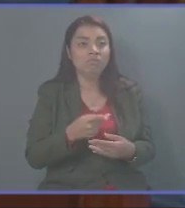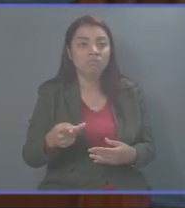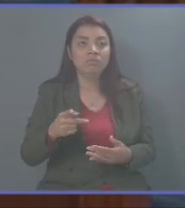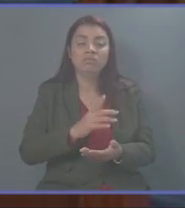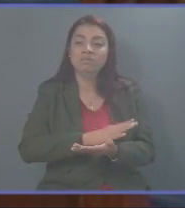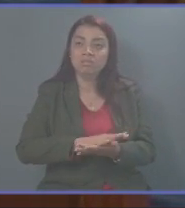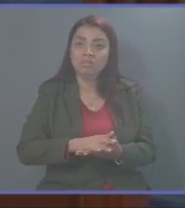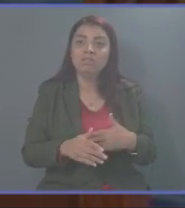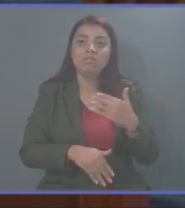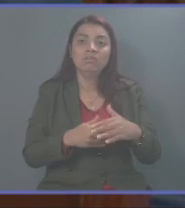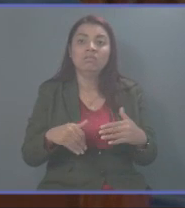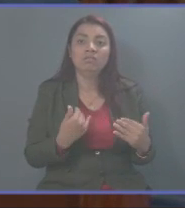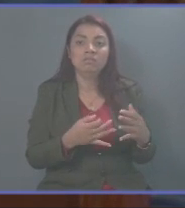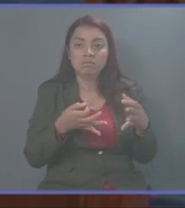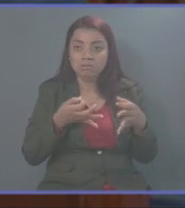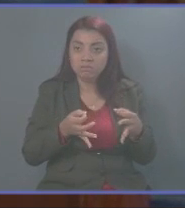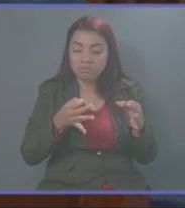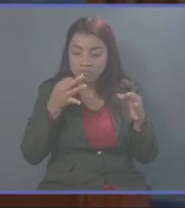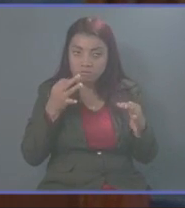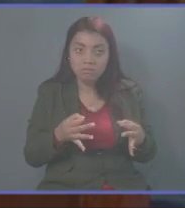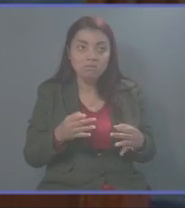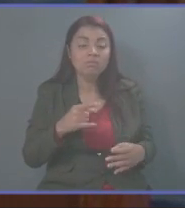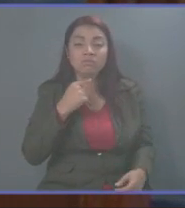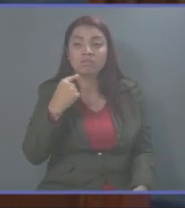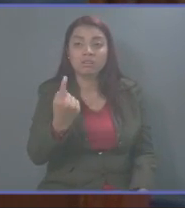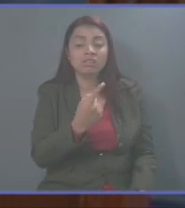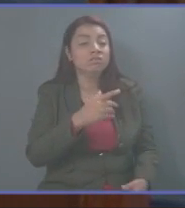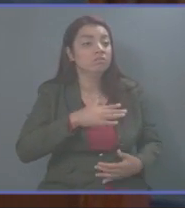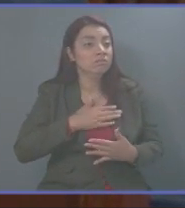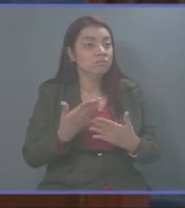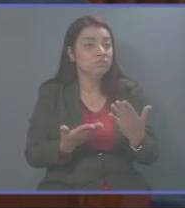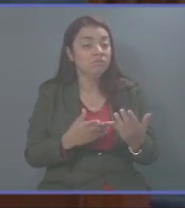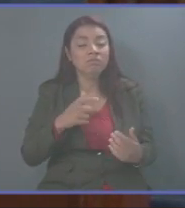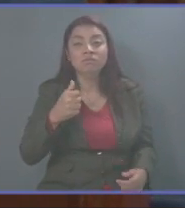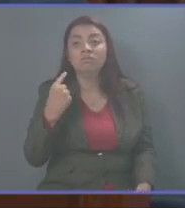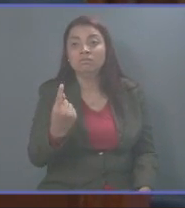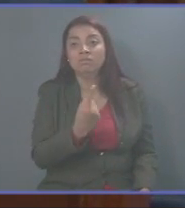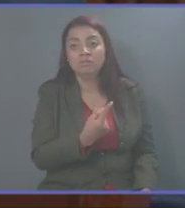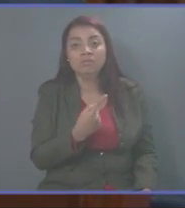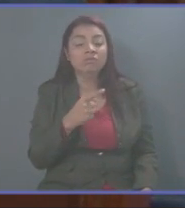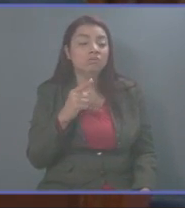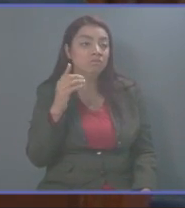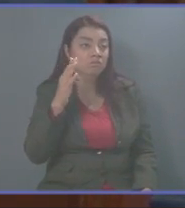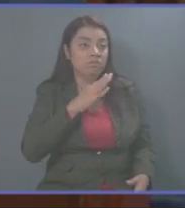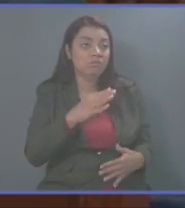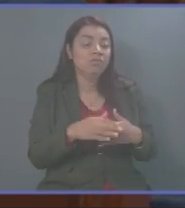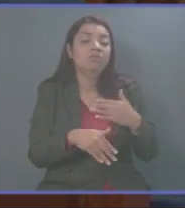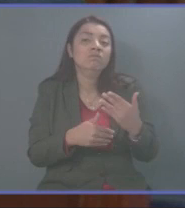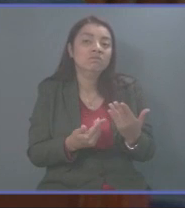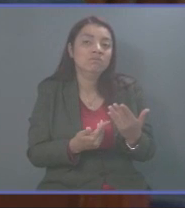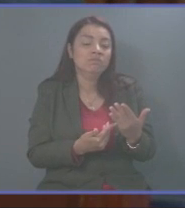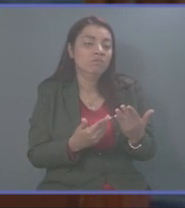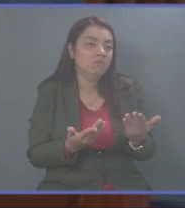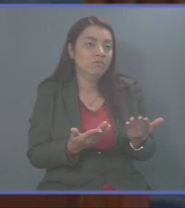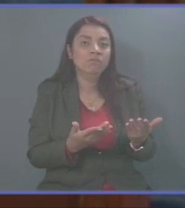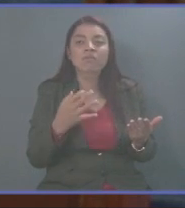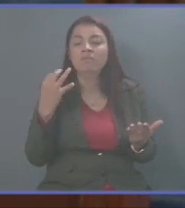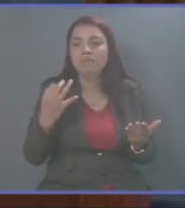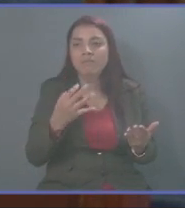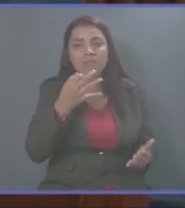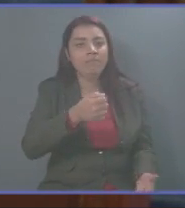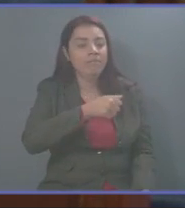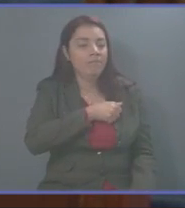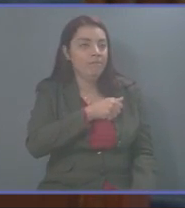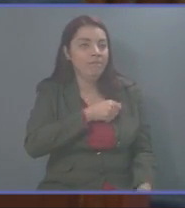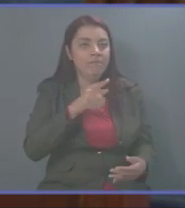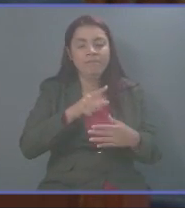de residuos en forma integral. Quienes pongan a disposición de terceras personas unidades de contención de residuos serán responsables